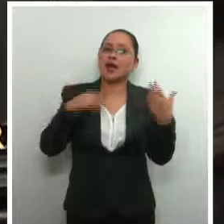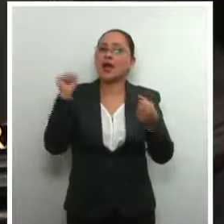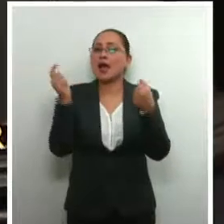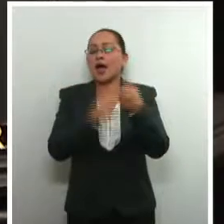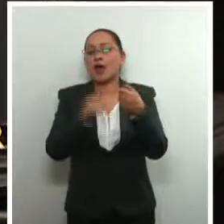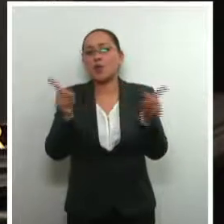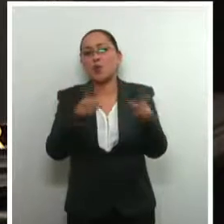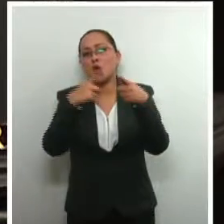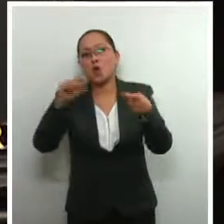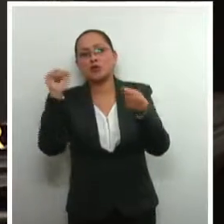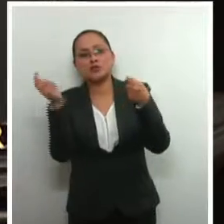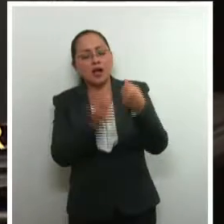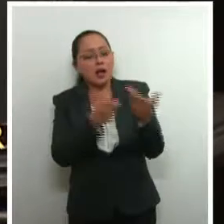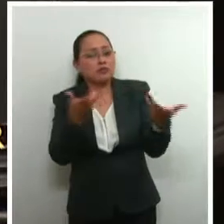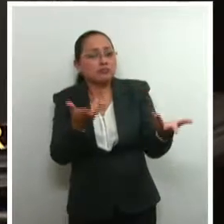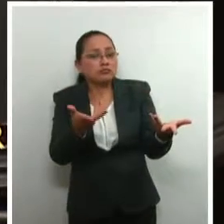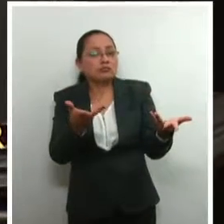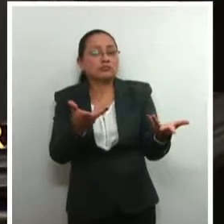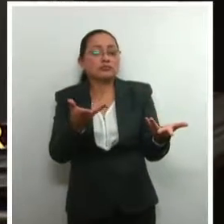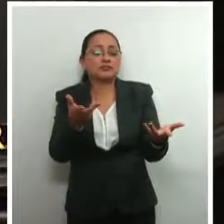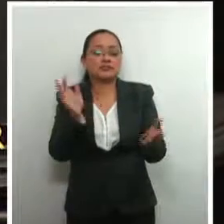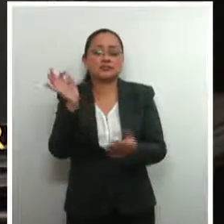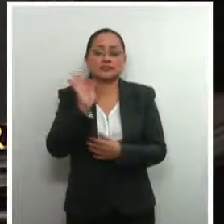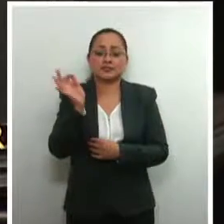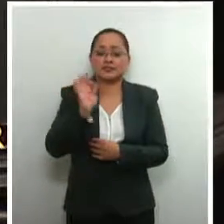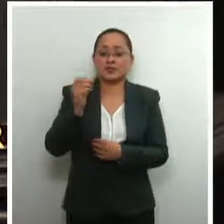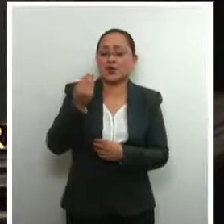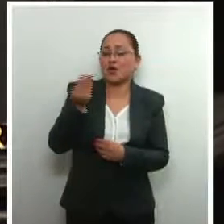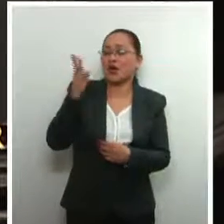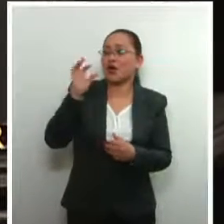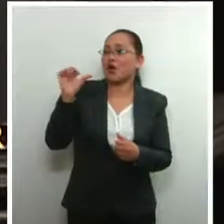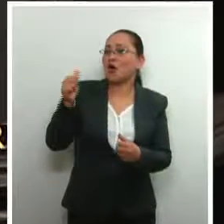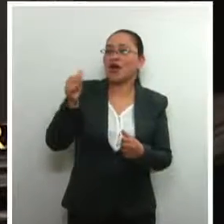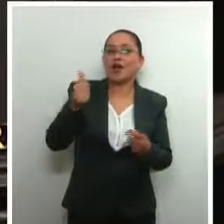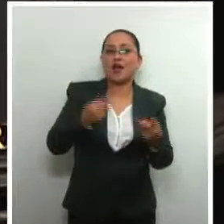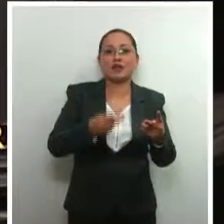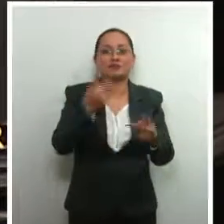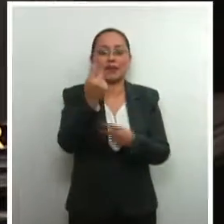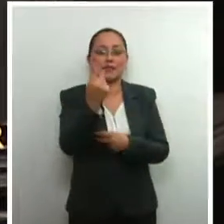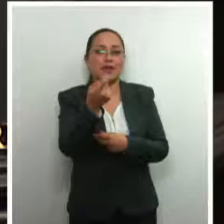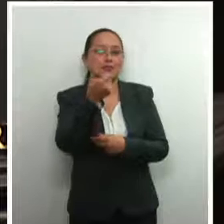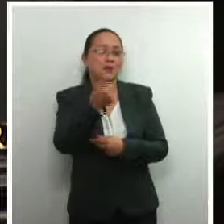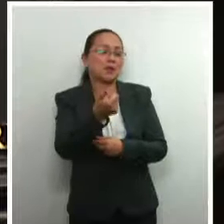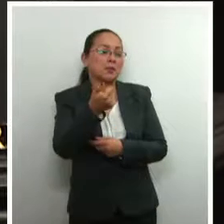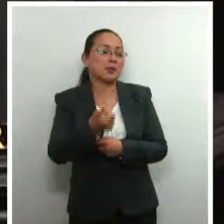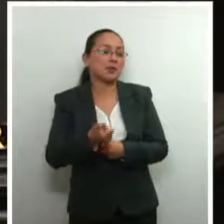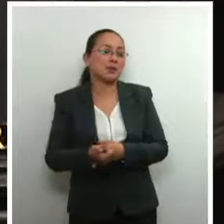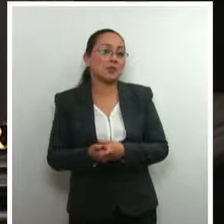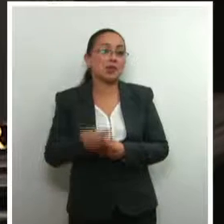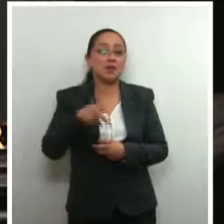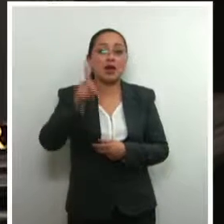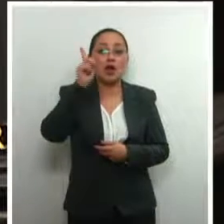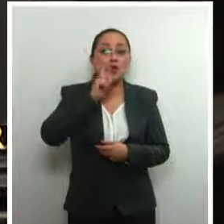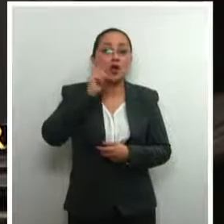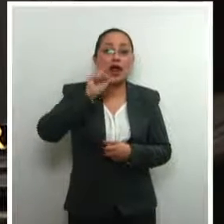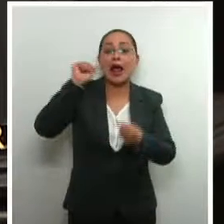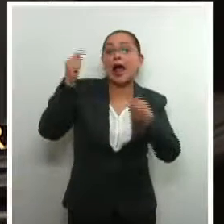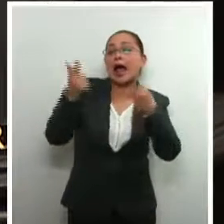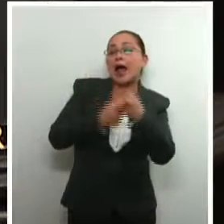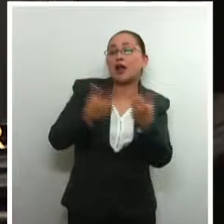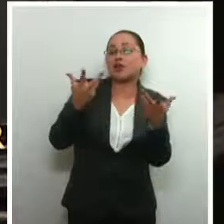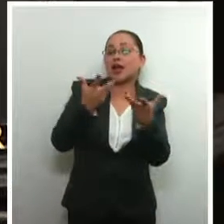buena música que pongan o cualquier otra, ven la televisión. Y las mujeres siempre tienen